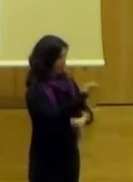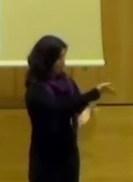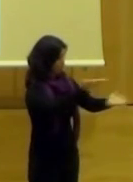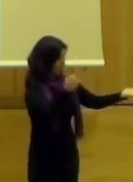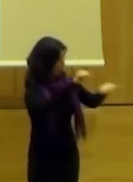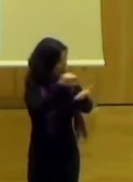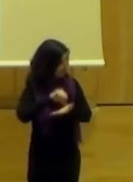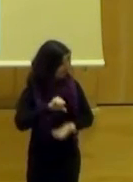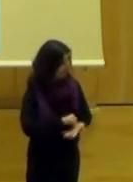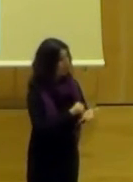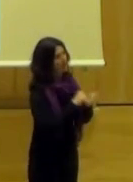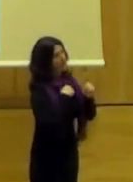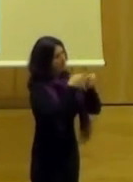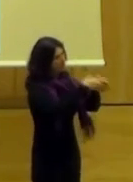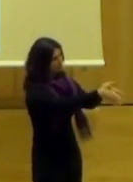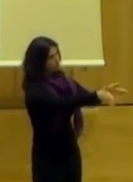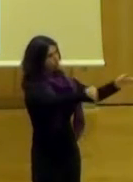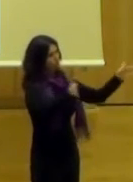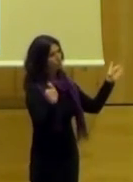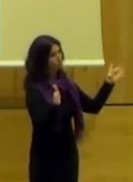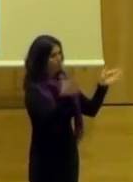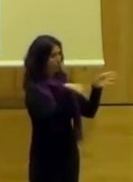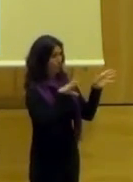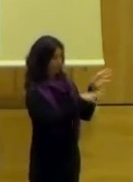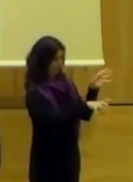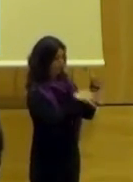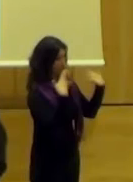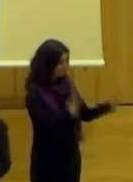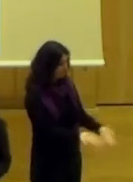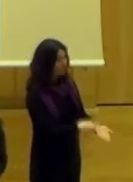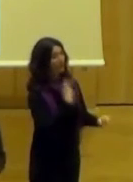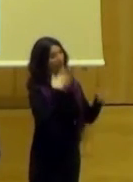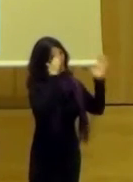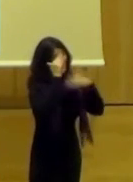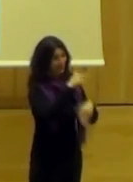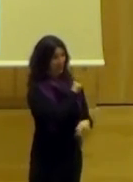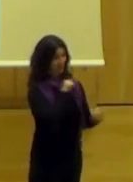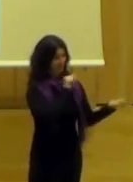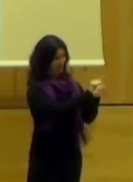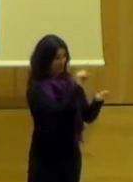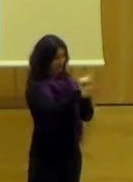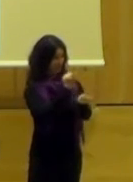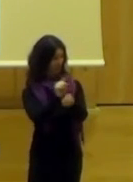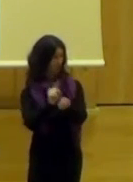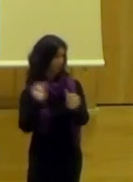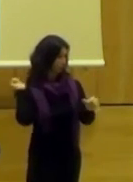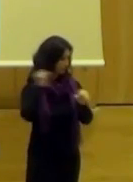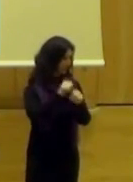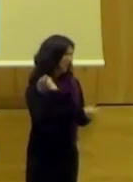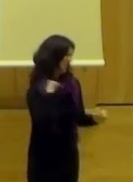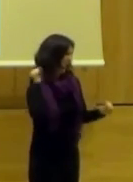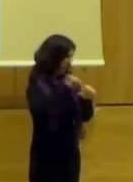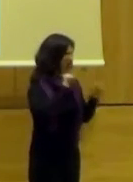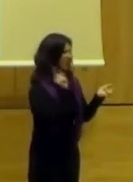de la ciudadanía y nos abrimos hacia el ámbito comunitario, ¿no? Entonces, la atención individual que ya veníamos haciendo,